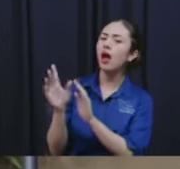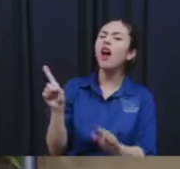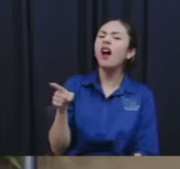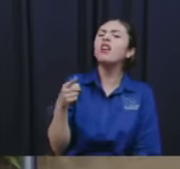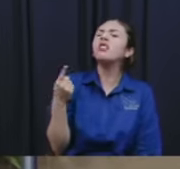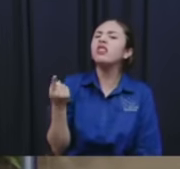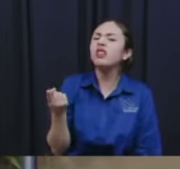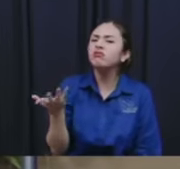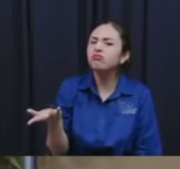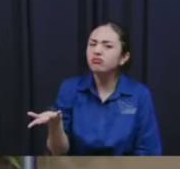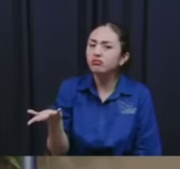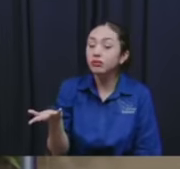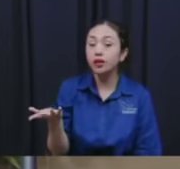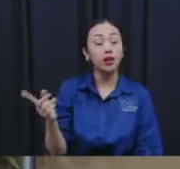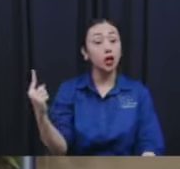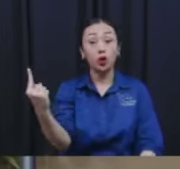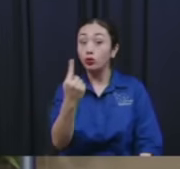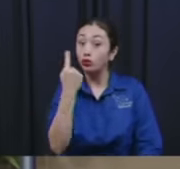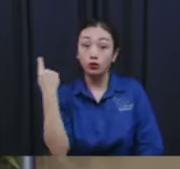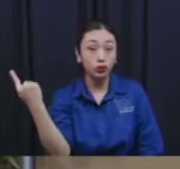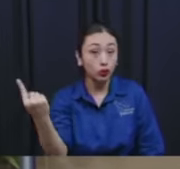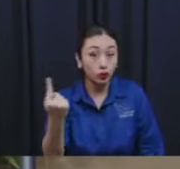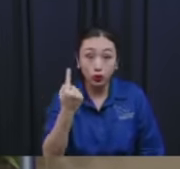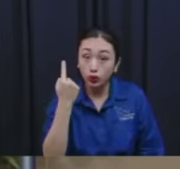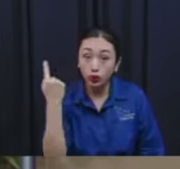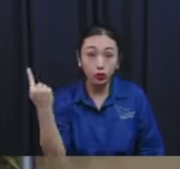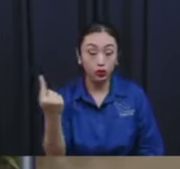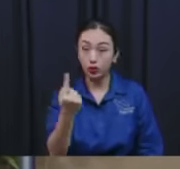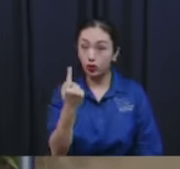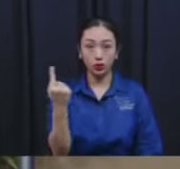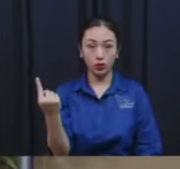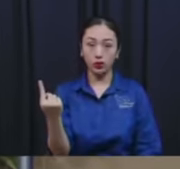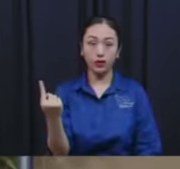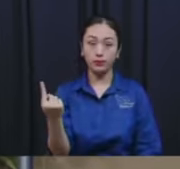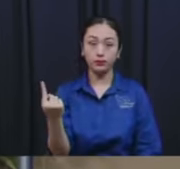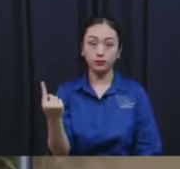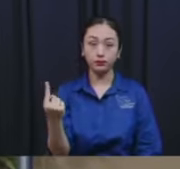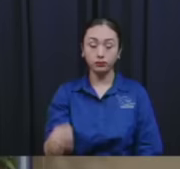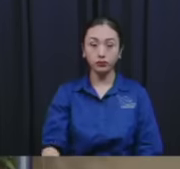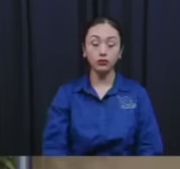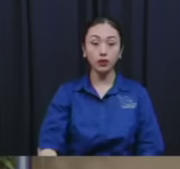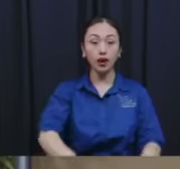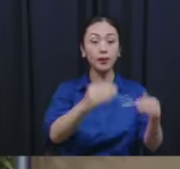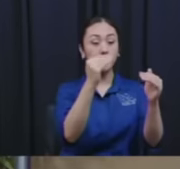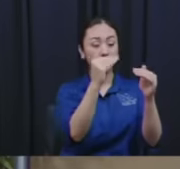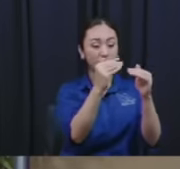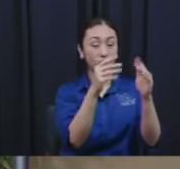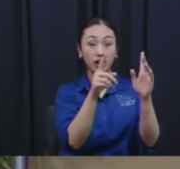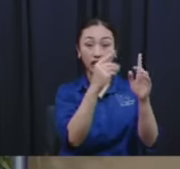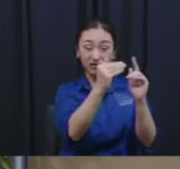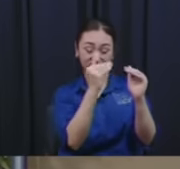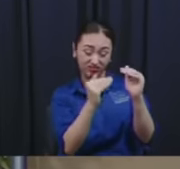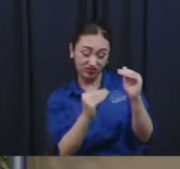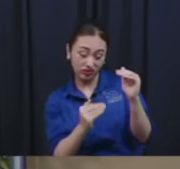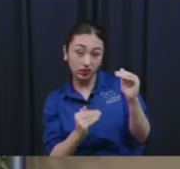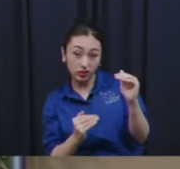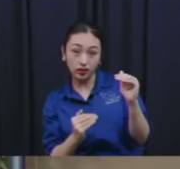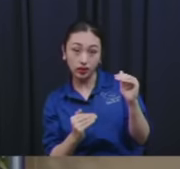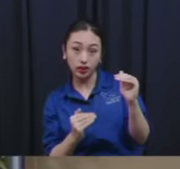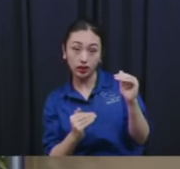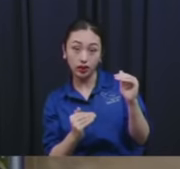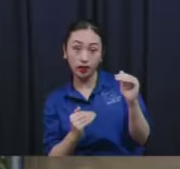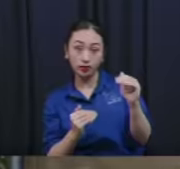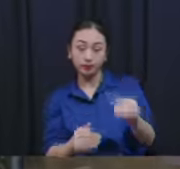cainan así se fue degradando como cuando usted hacía planas en primaria y la maest hací una bonita y después usted hac